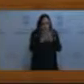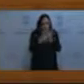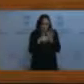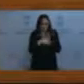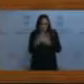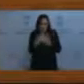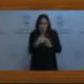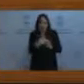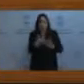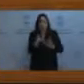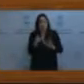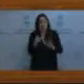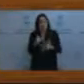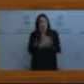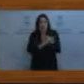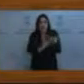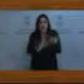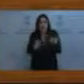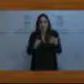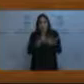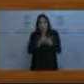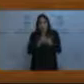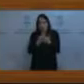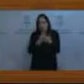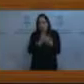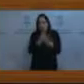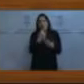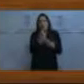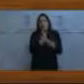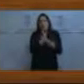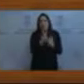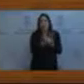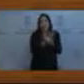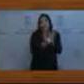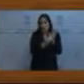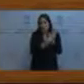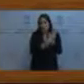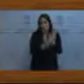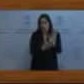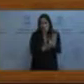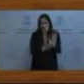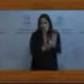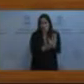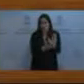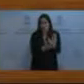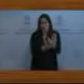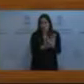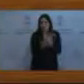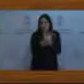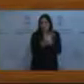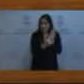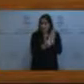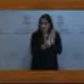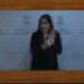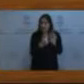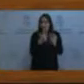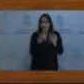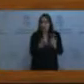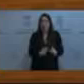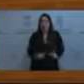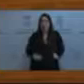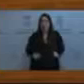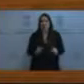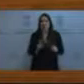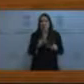ha proporcionado una serie de datos que nos indican que el coste de la diabetes